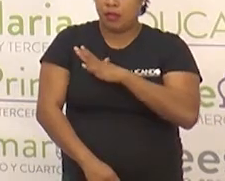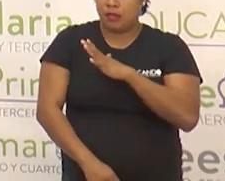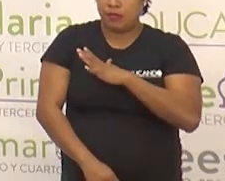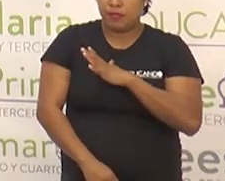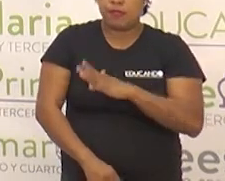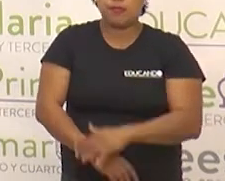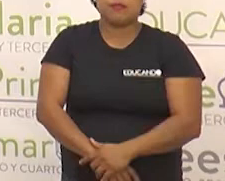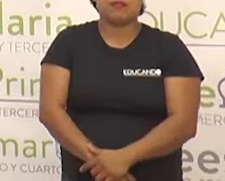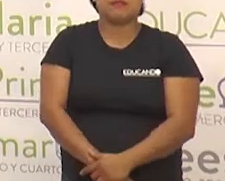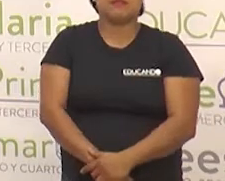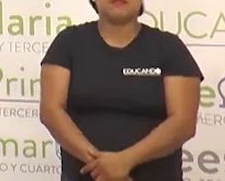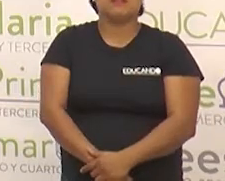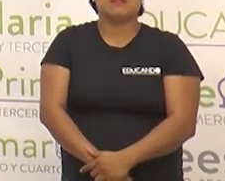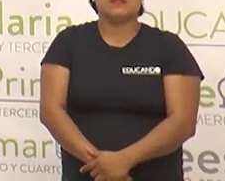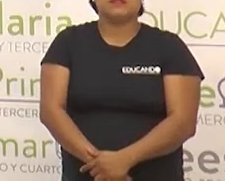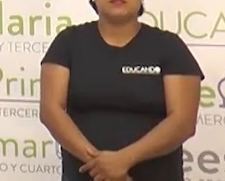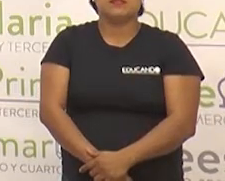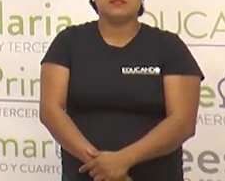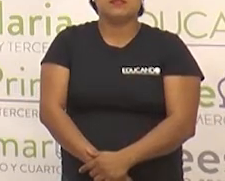presenta